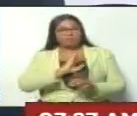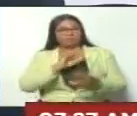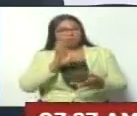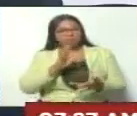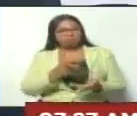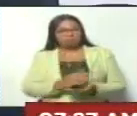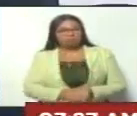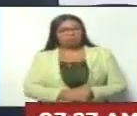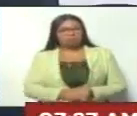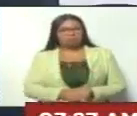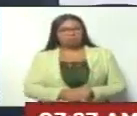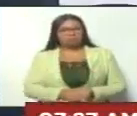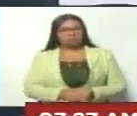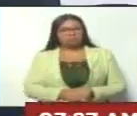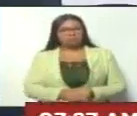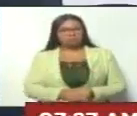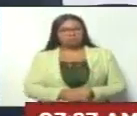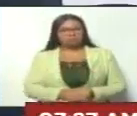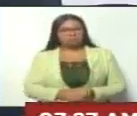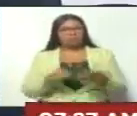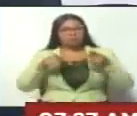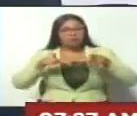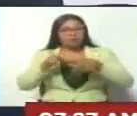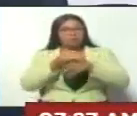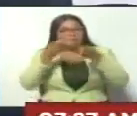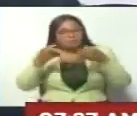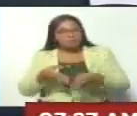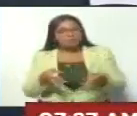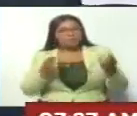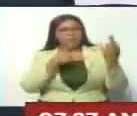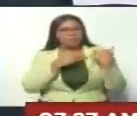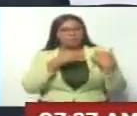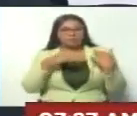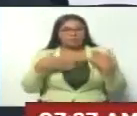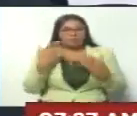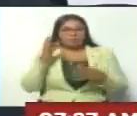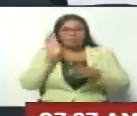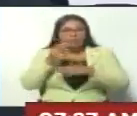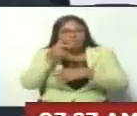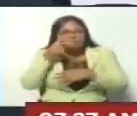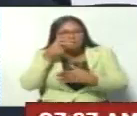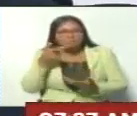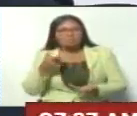de parte de los entes gubernamentales que deberían estar